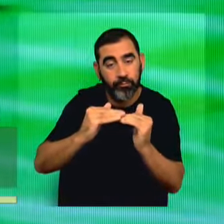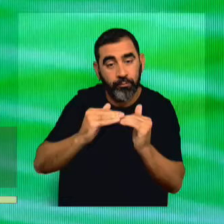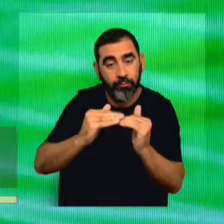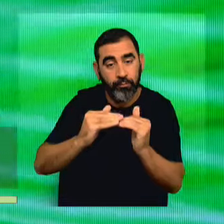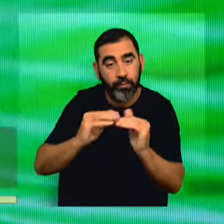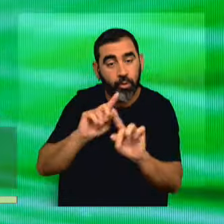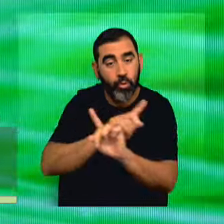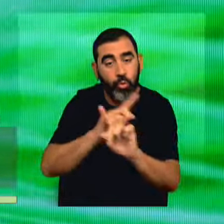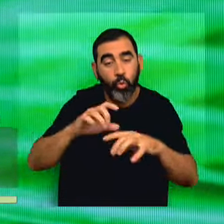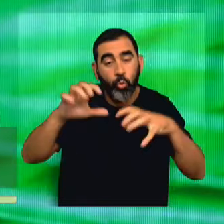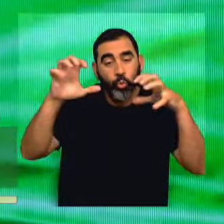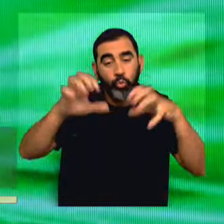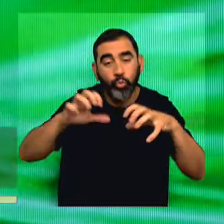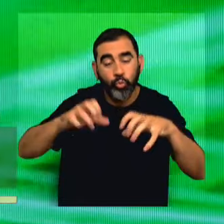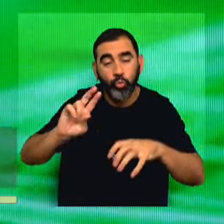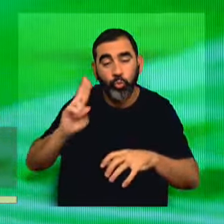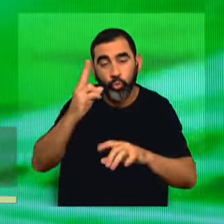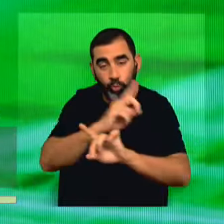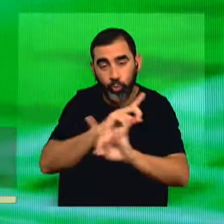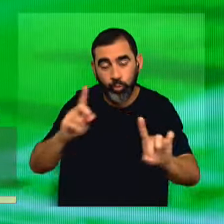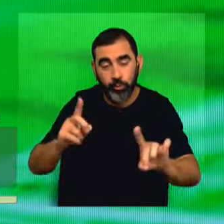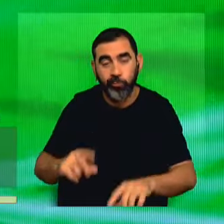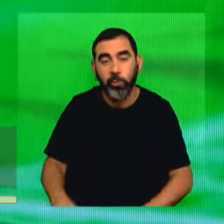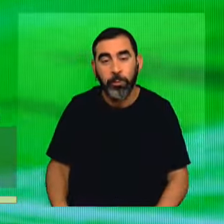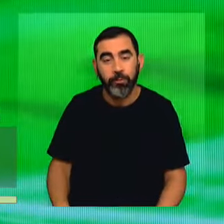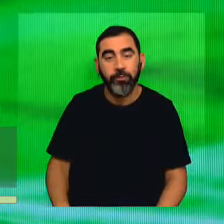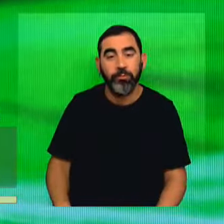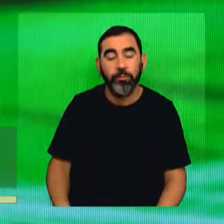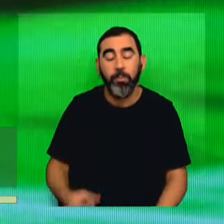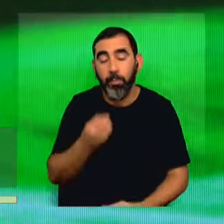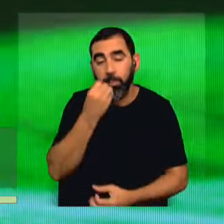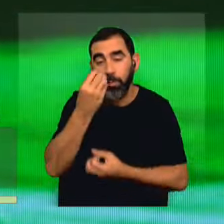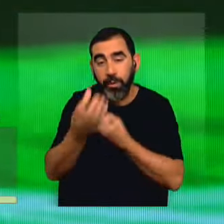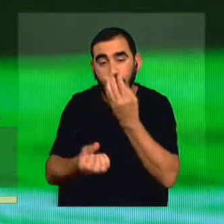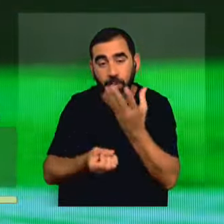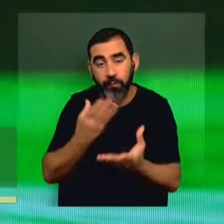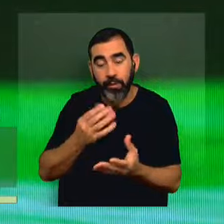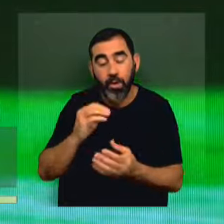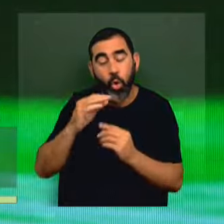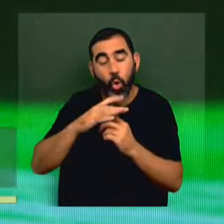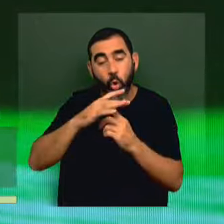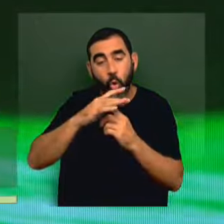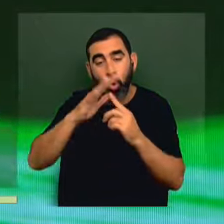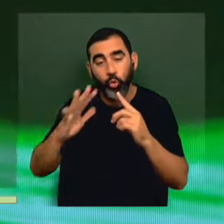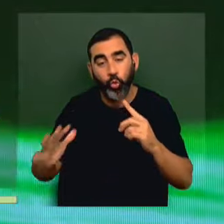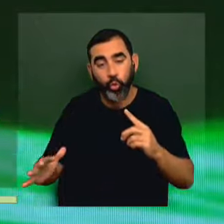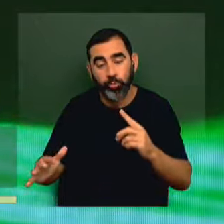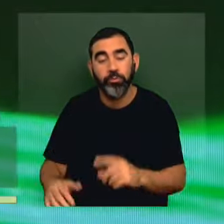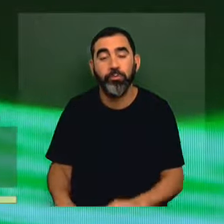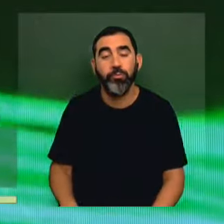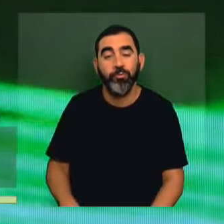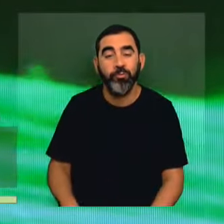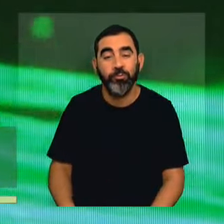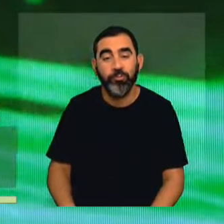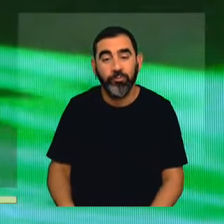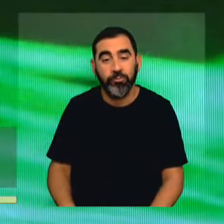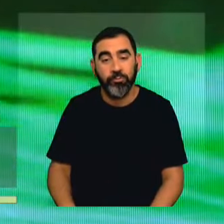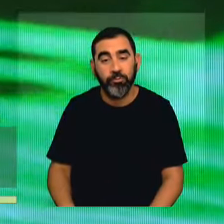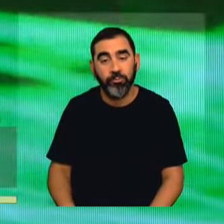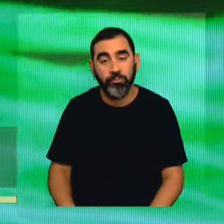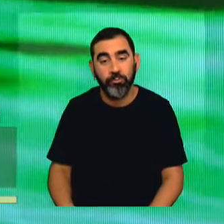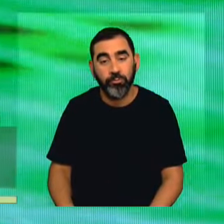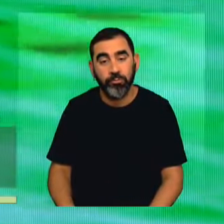favorecería las lluvia sobre Uruguay fundamentalmente en primavera y otoño Sí ahora una un